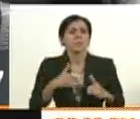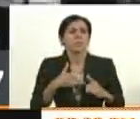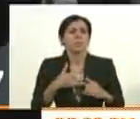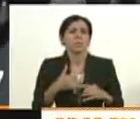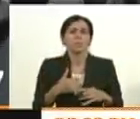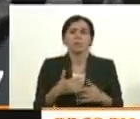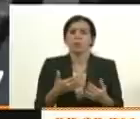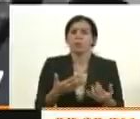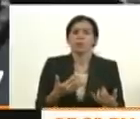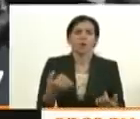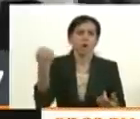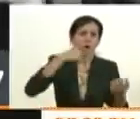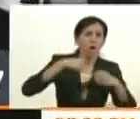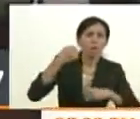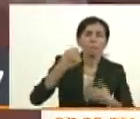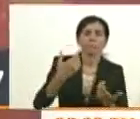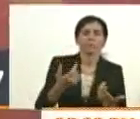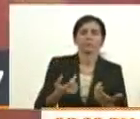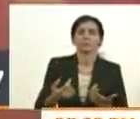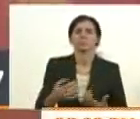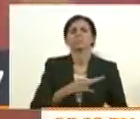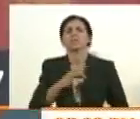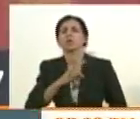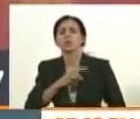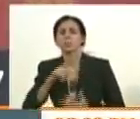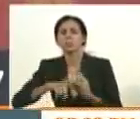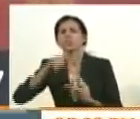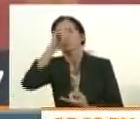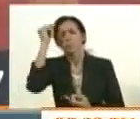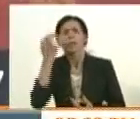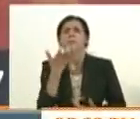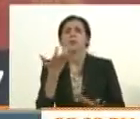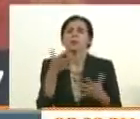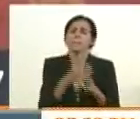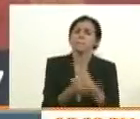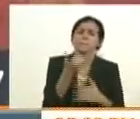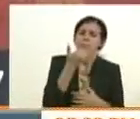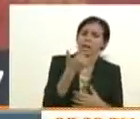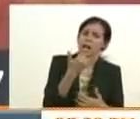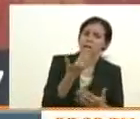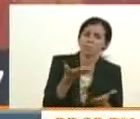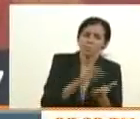señora Liliana Tintori, y a mí me cuesta mucho